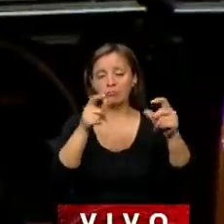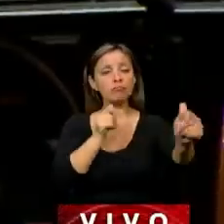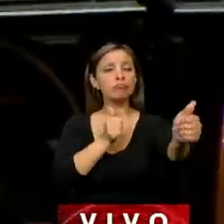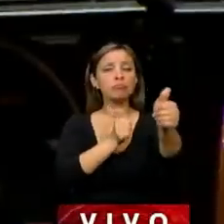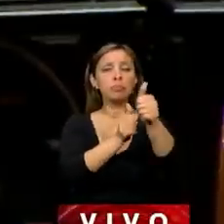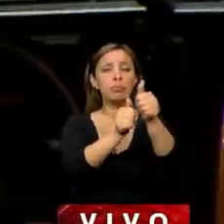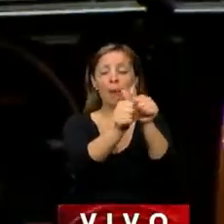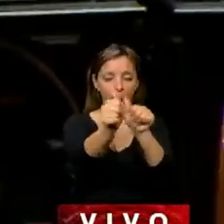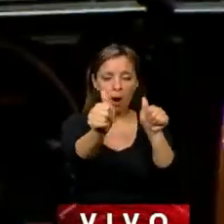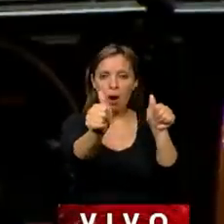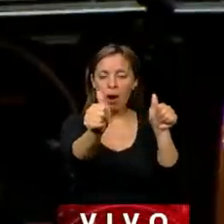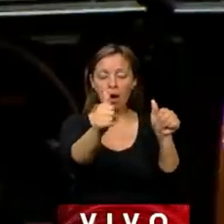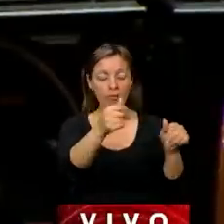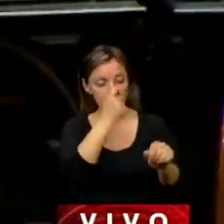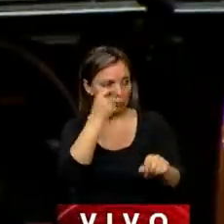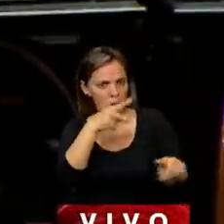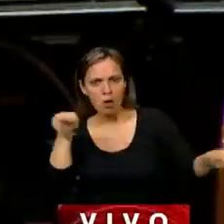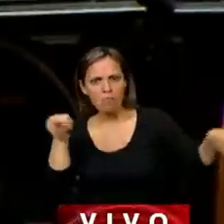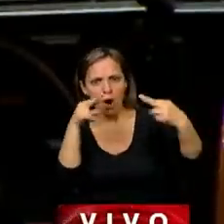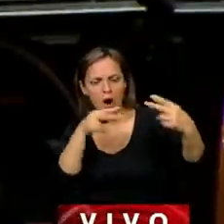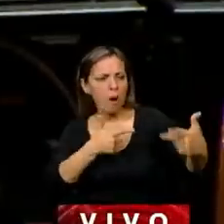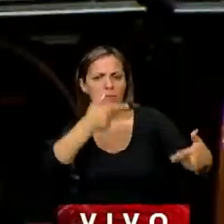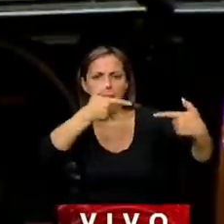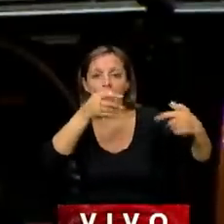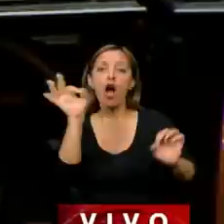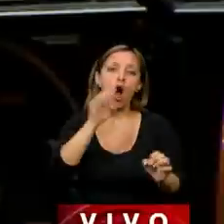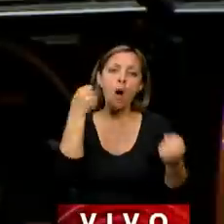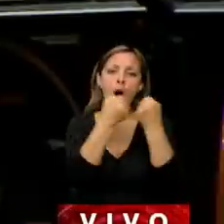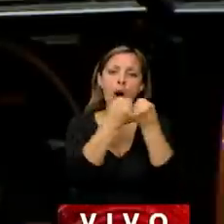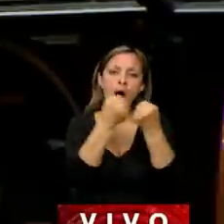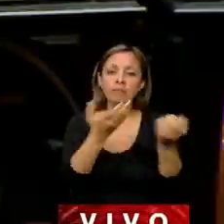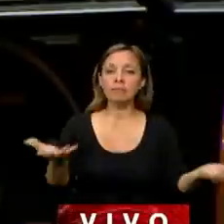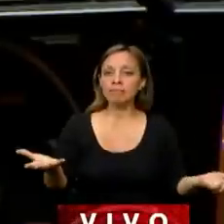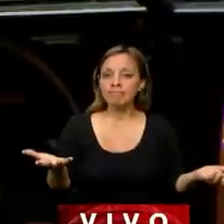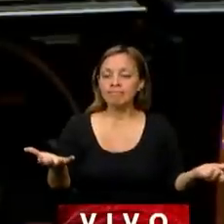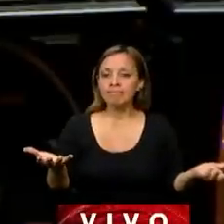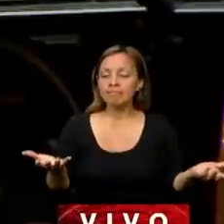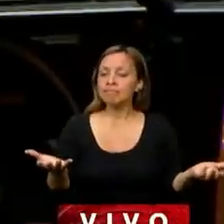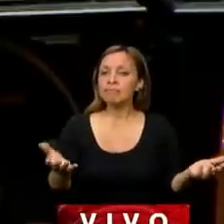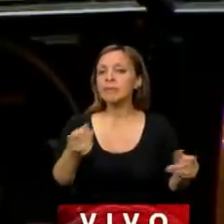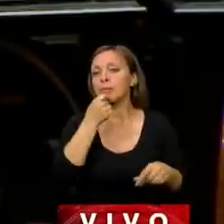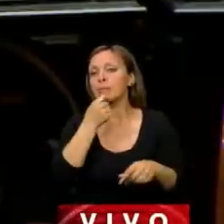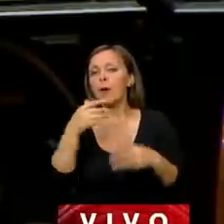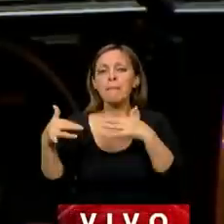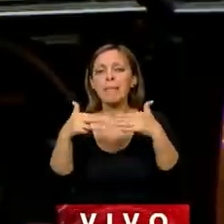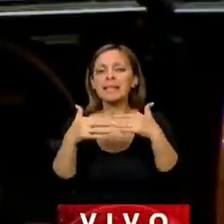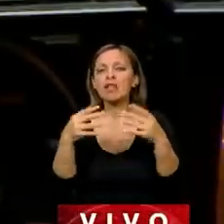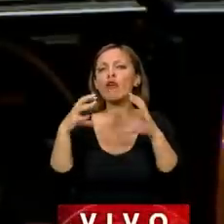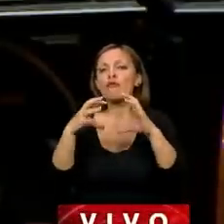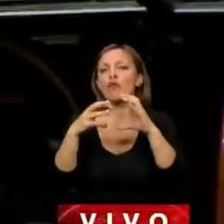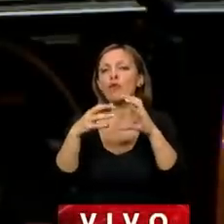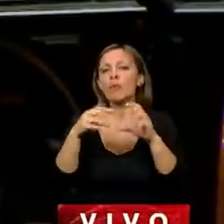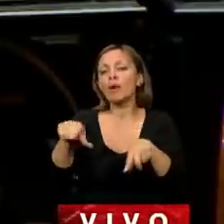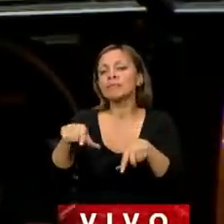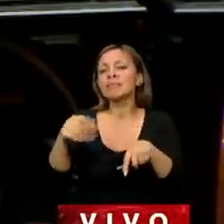rozan y a los dos minutos están o a los golpes o a los tiros. El partido de fútbol en la canchita del barrio del fin de semana,